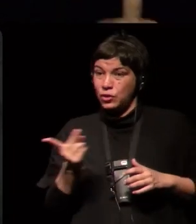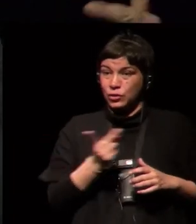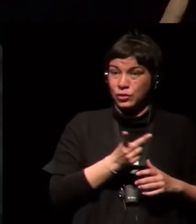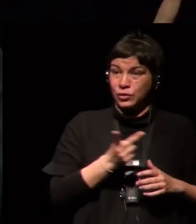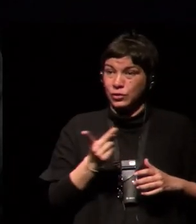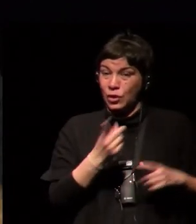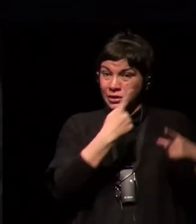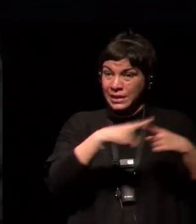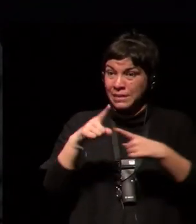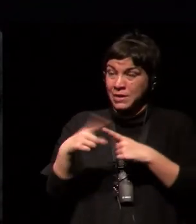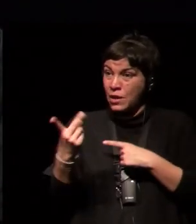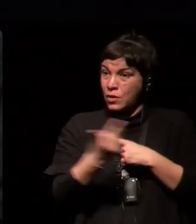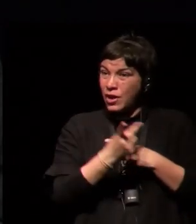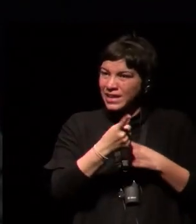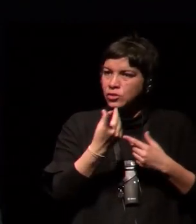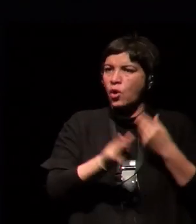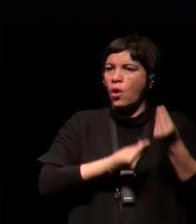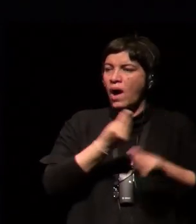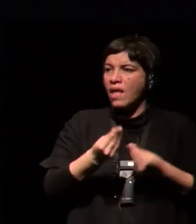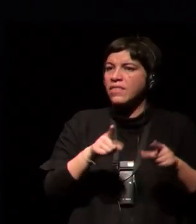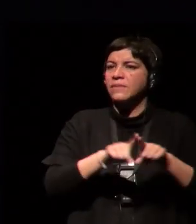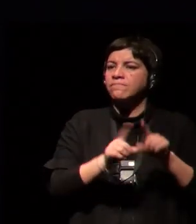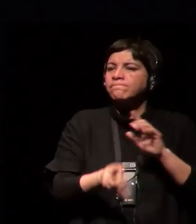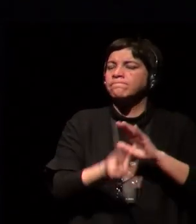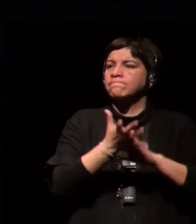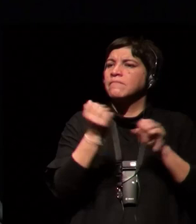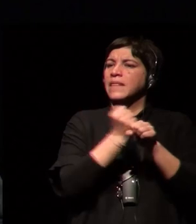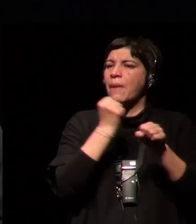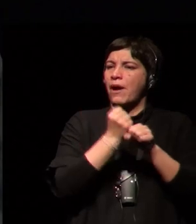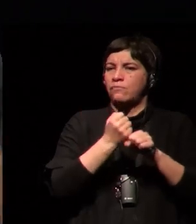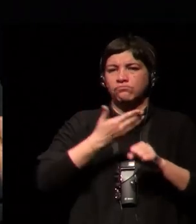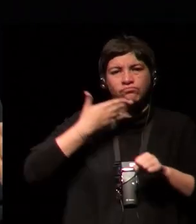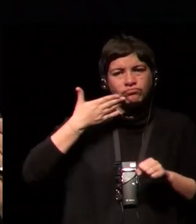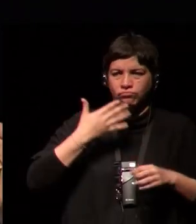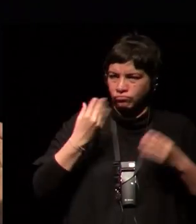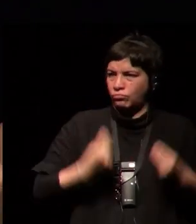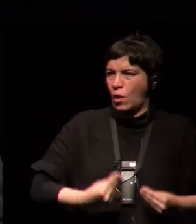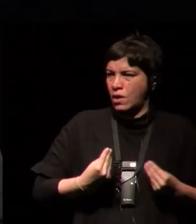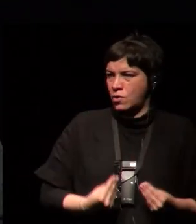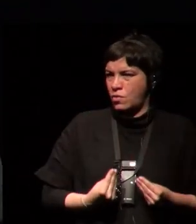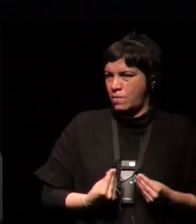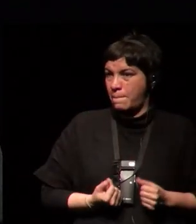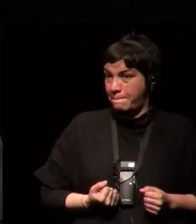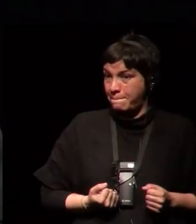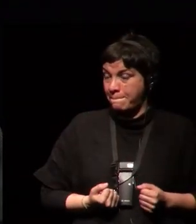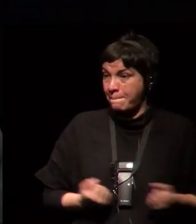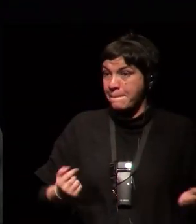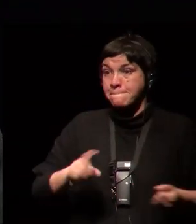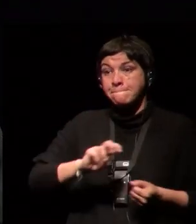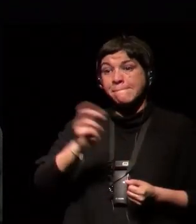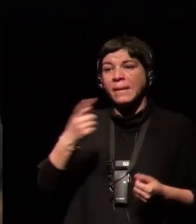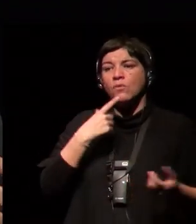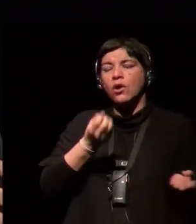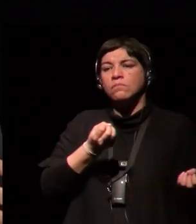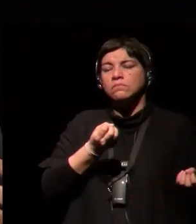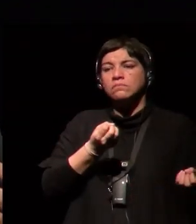que surja ese trabajo, ese virtuoso dentro de la comunidad artística. Y luego la transferencia de conocimiento. Yo llevo